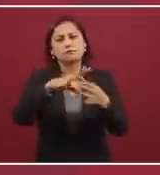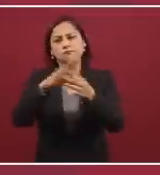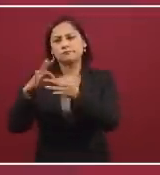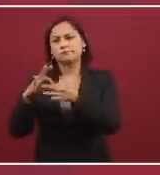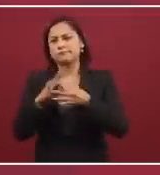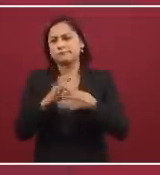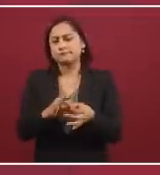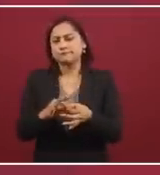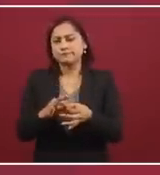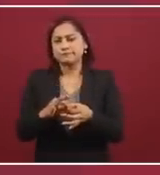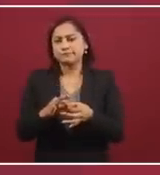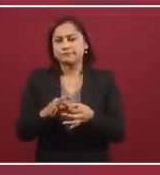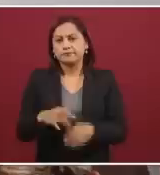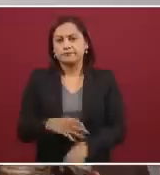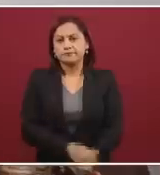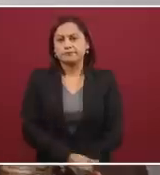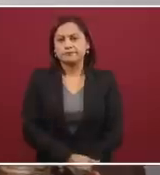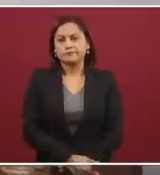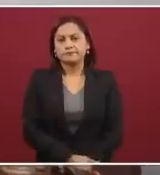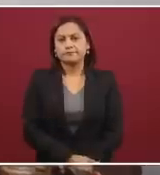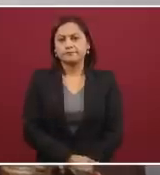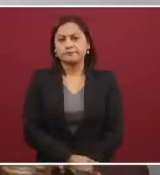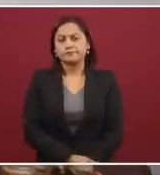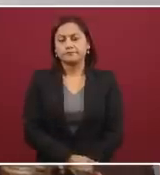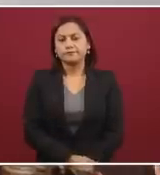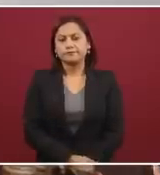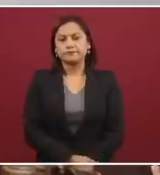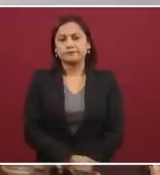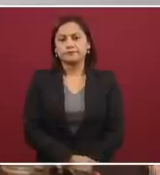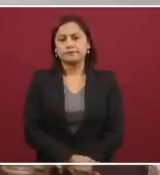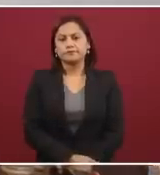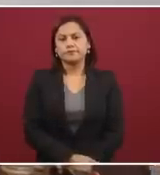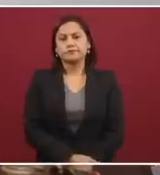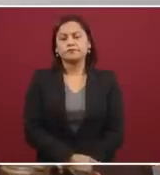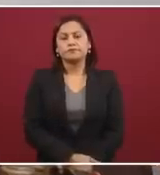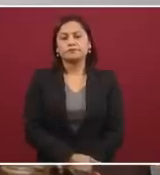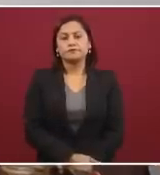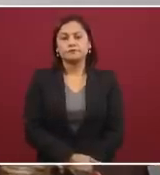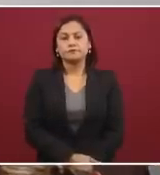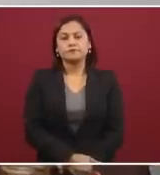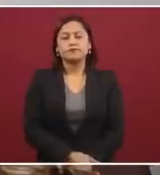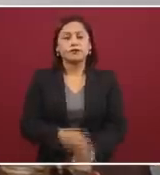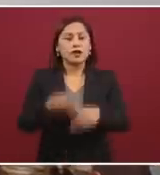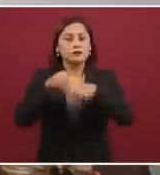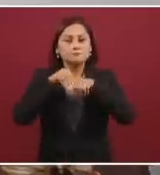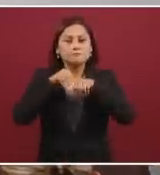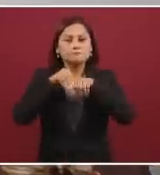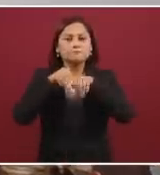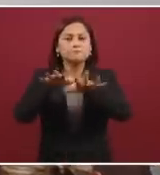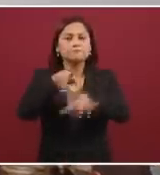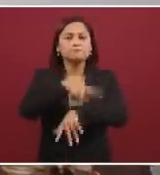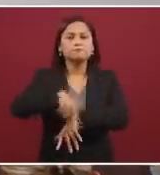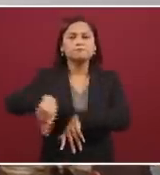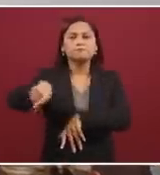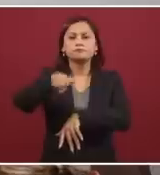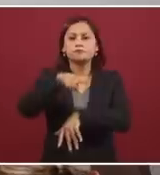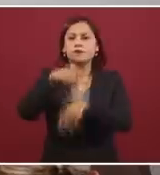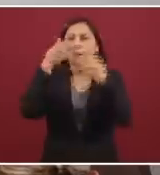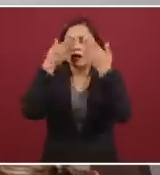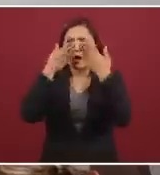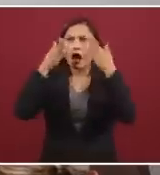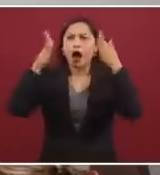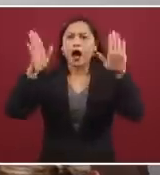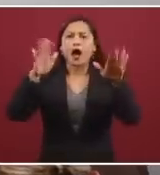una campaña para limpiar de corrupción para